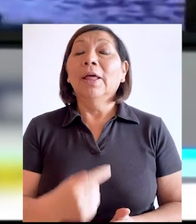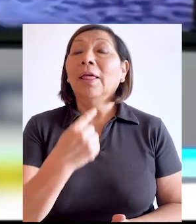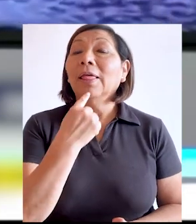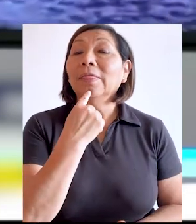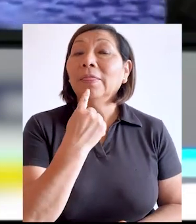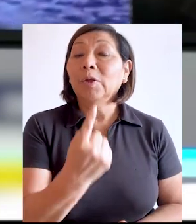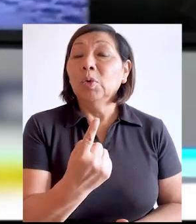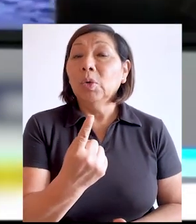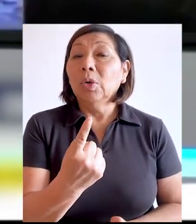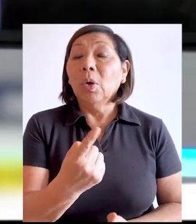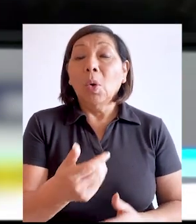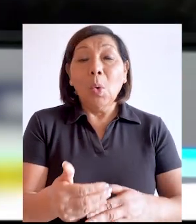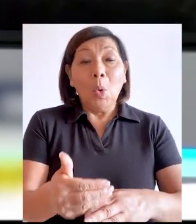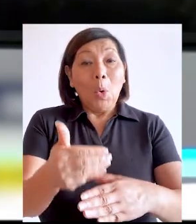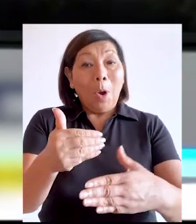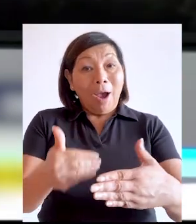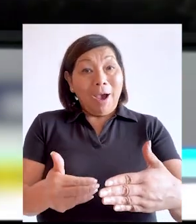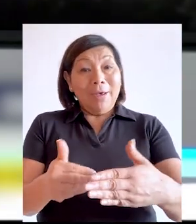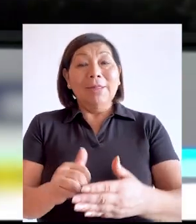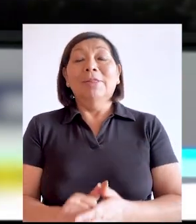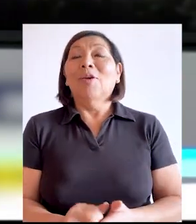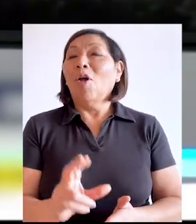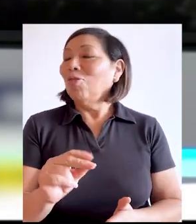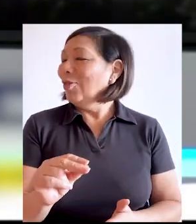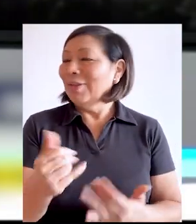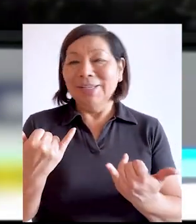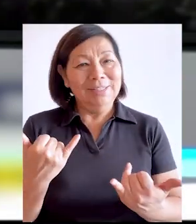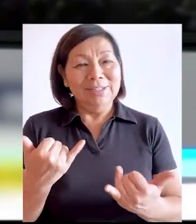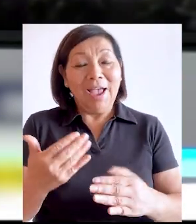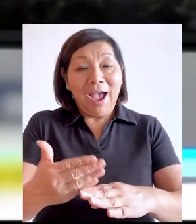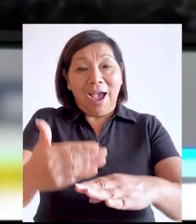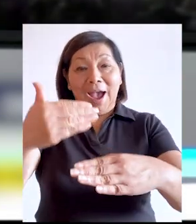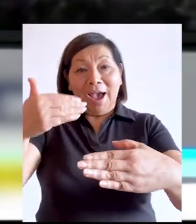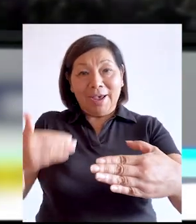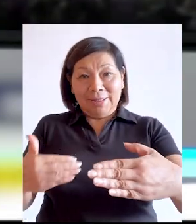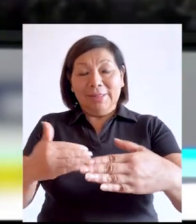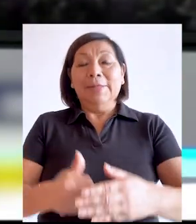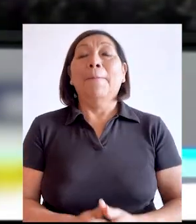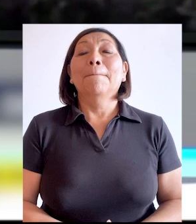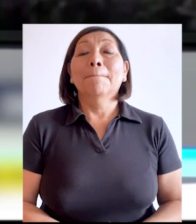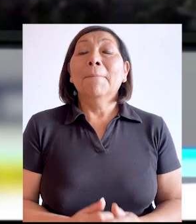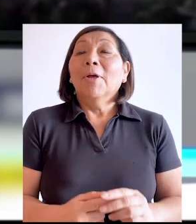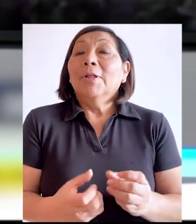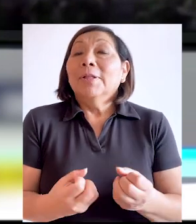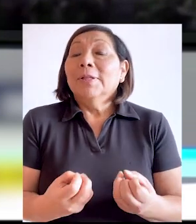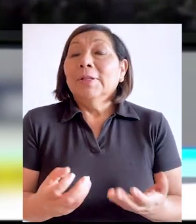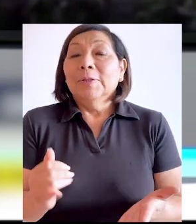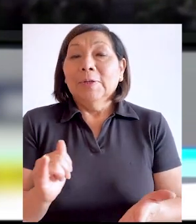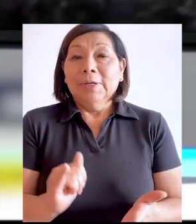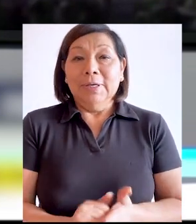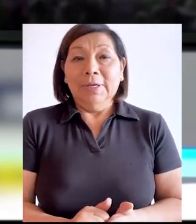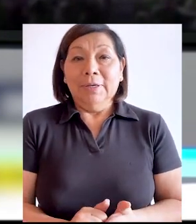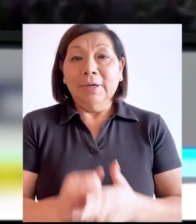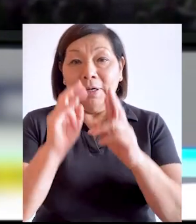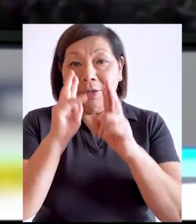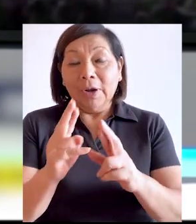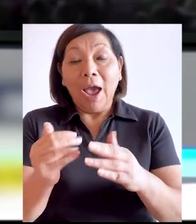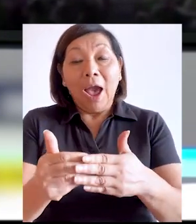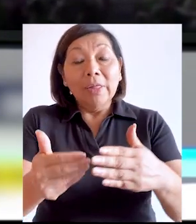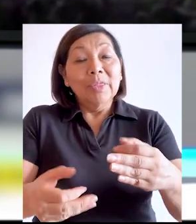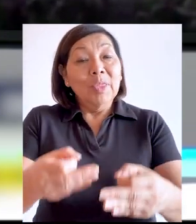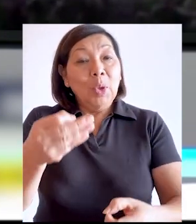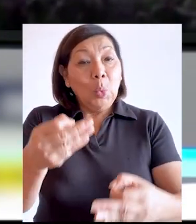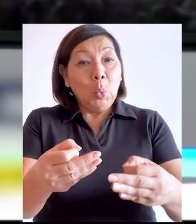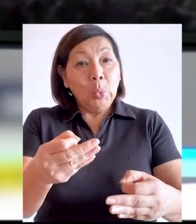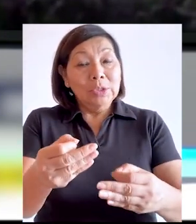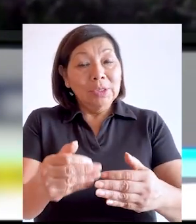Elecciones, reiterando una jurisprudencia anterior, no de este pleno, sino anterior en ese sentido. Tanto respecto